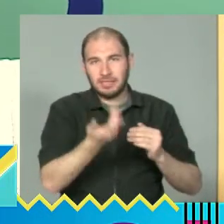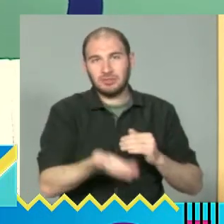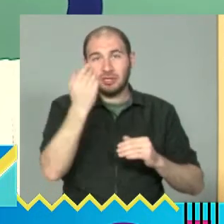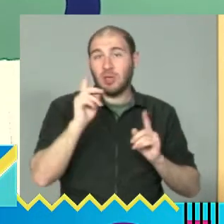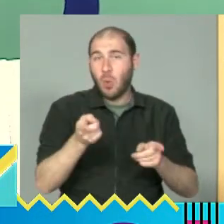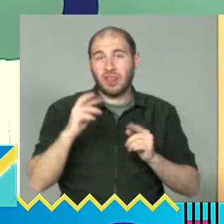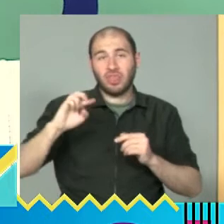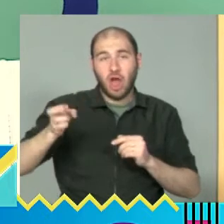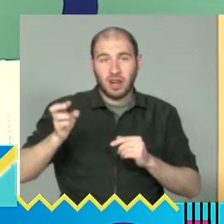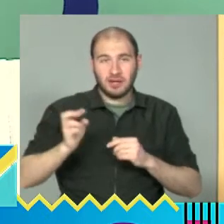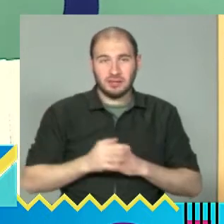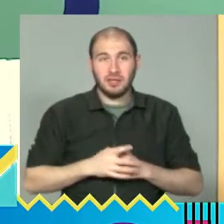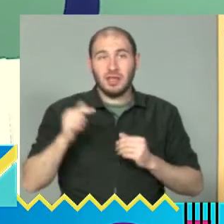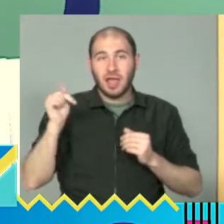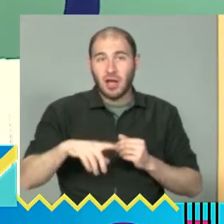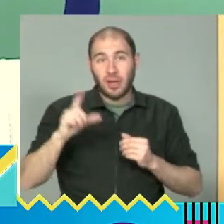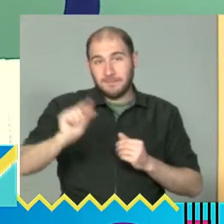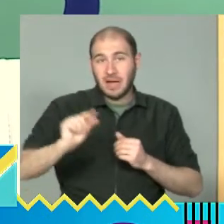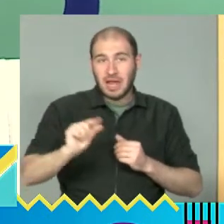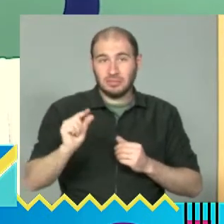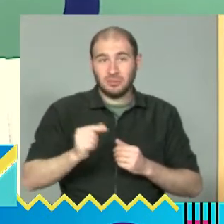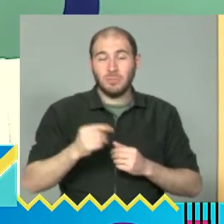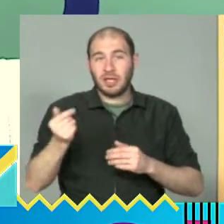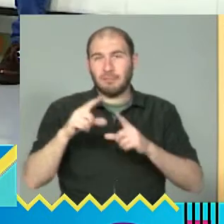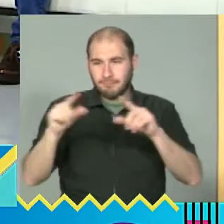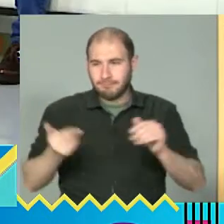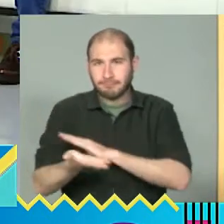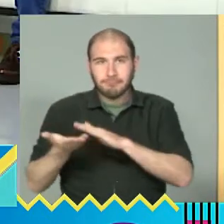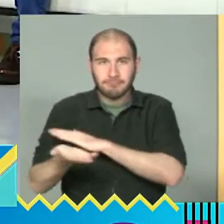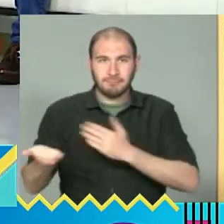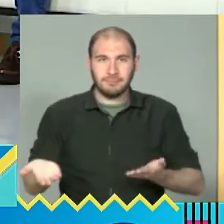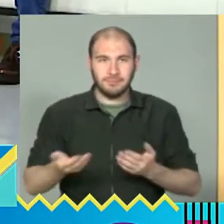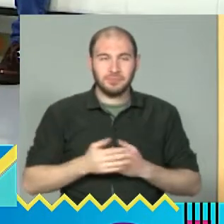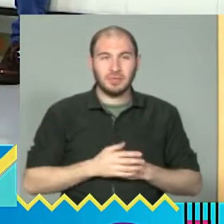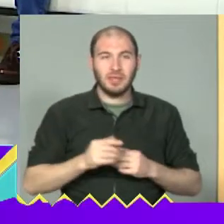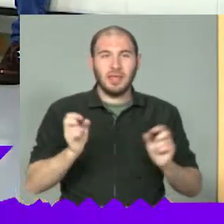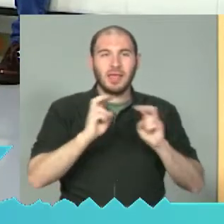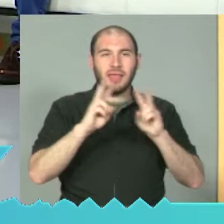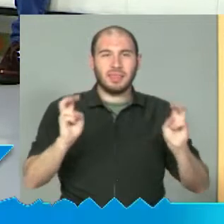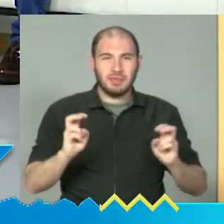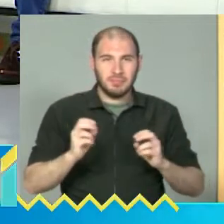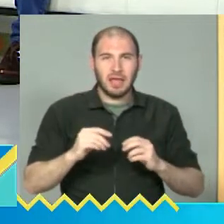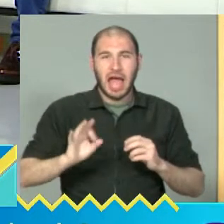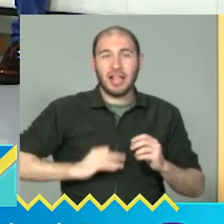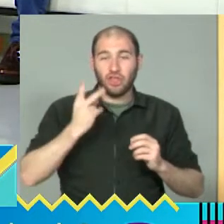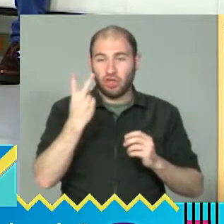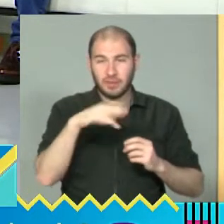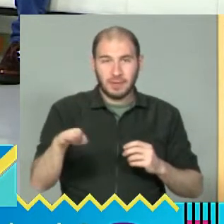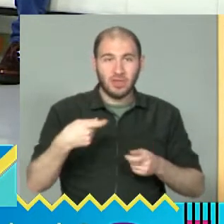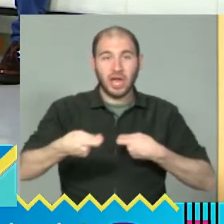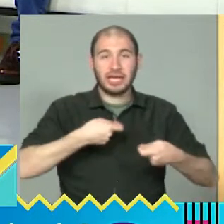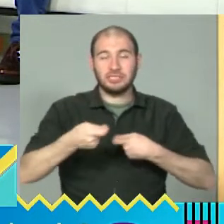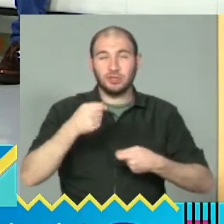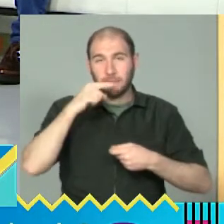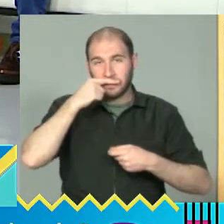con el dólar, que de hecho sigue estando barato con tamaña emisión monetaria. Bien, y en relación, o sea, ya han pasado 2 años y medio de gestión